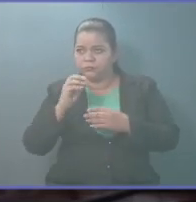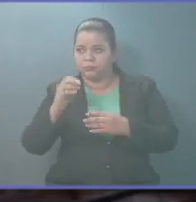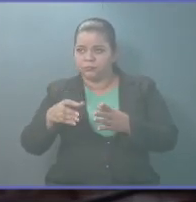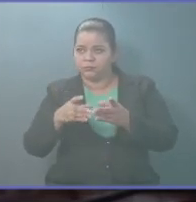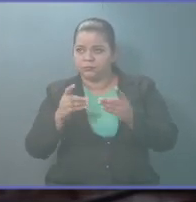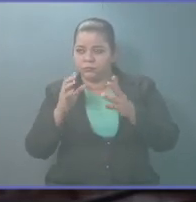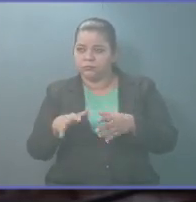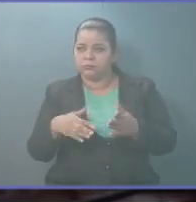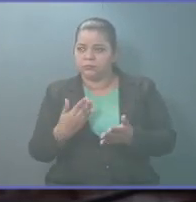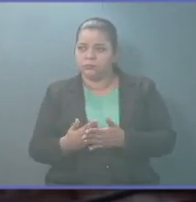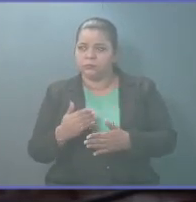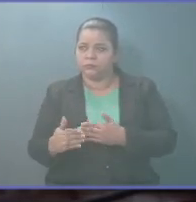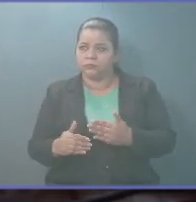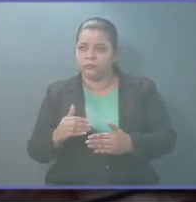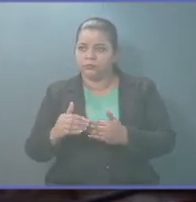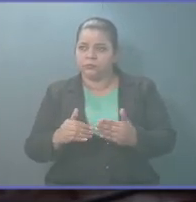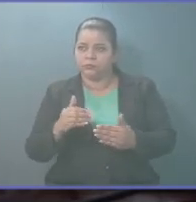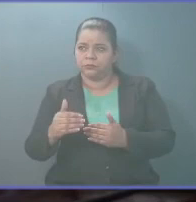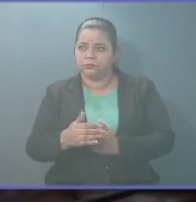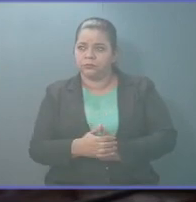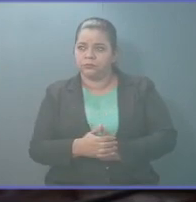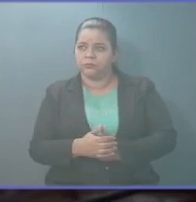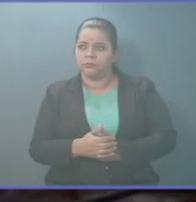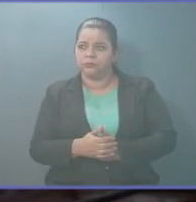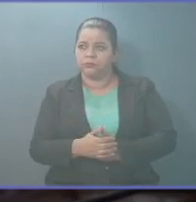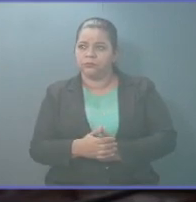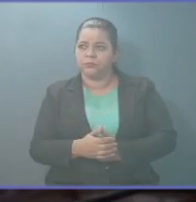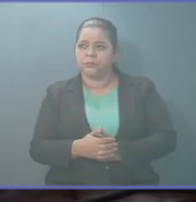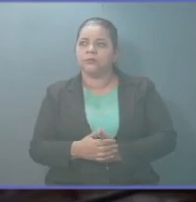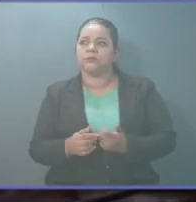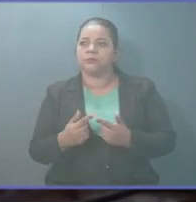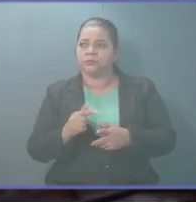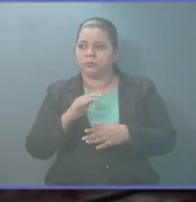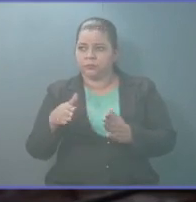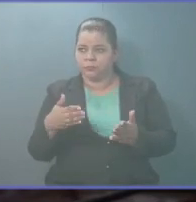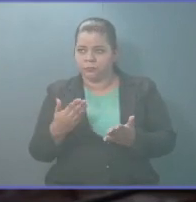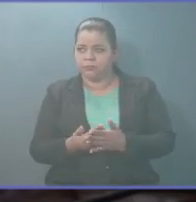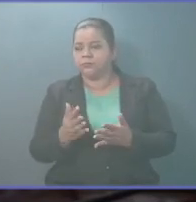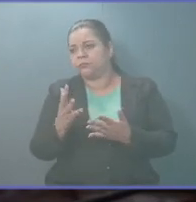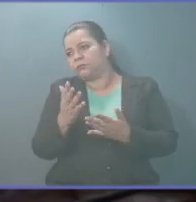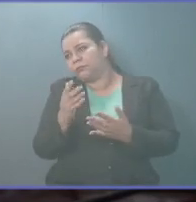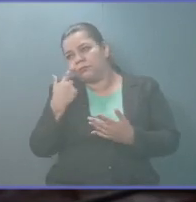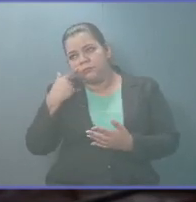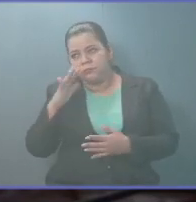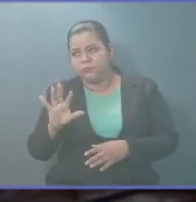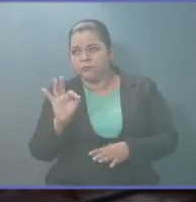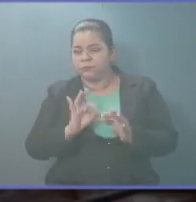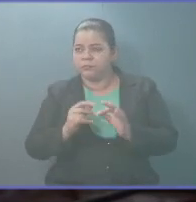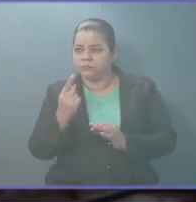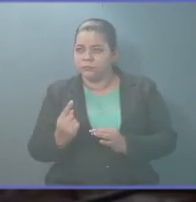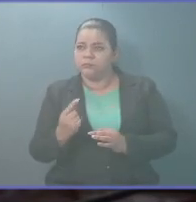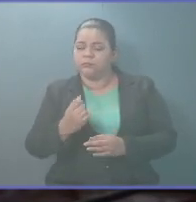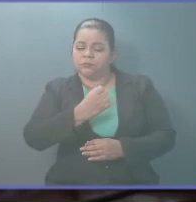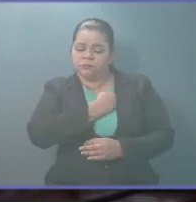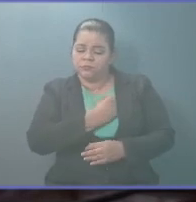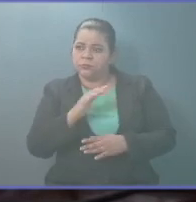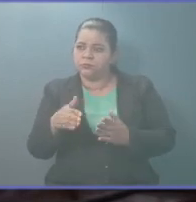meramente procedimental de la sanción cuando alguien ha incumplido alguna disposición de esta